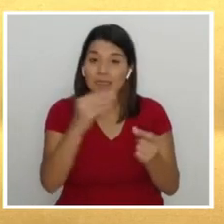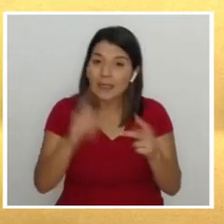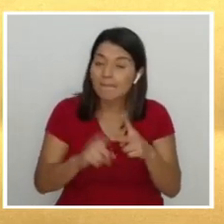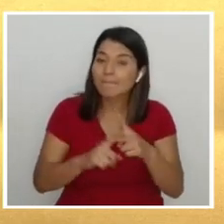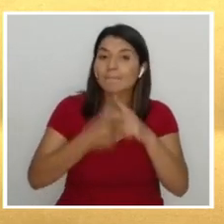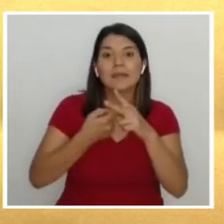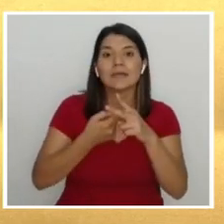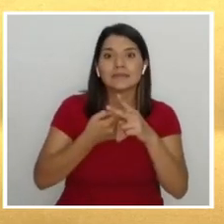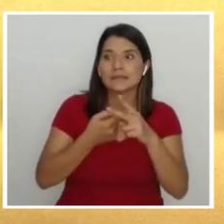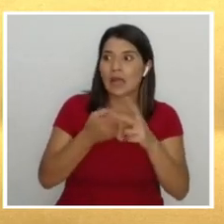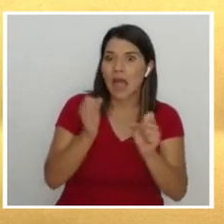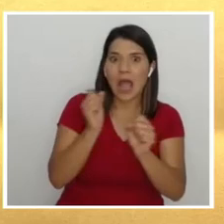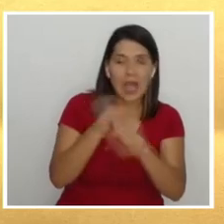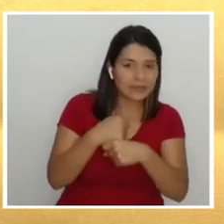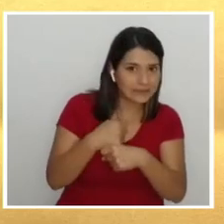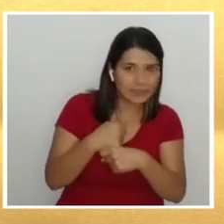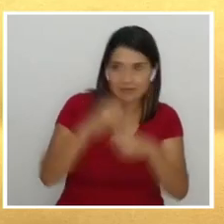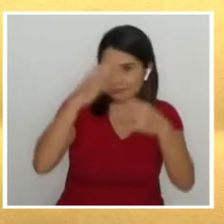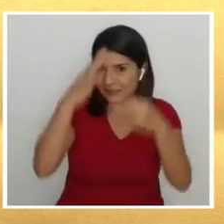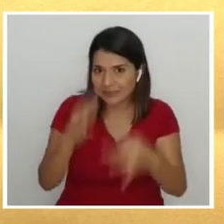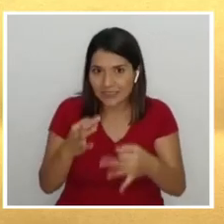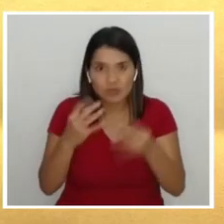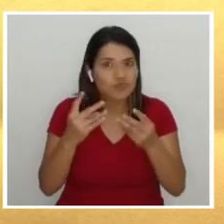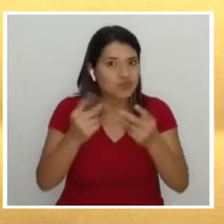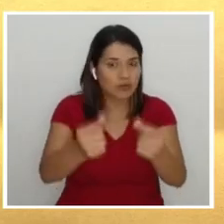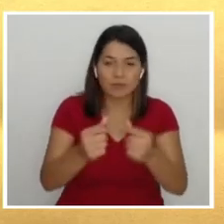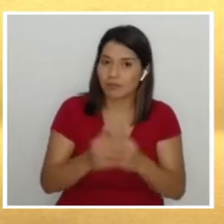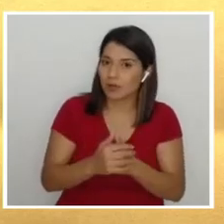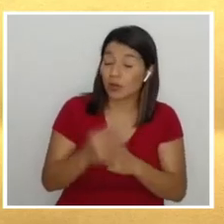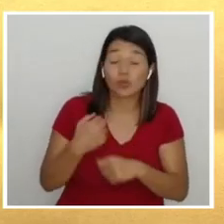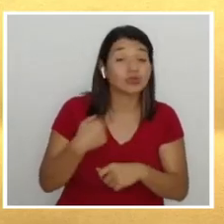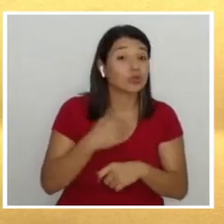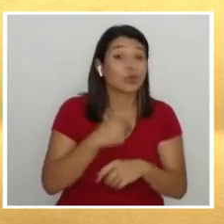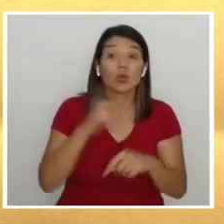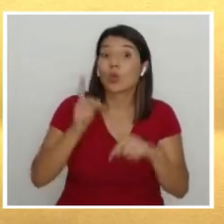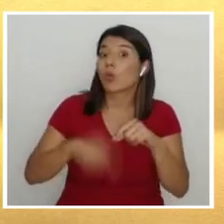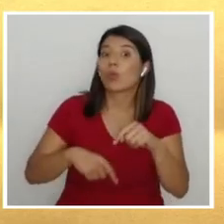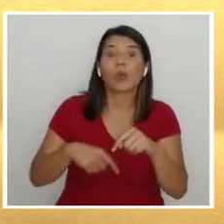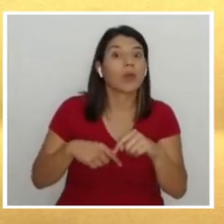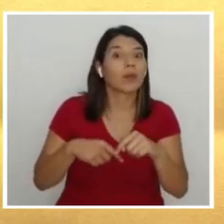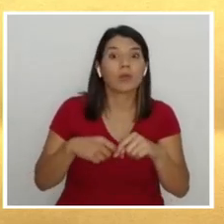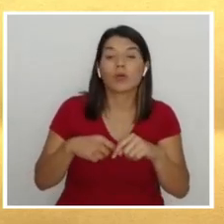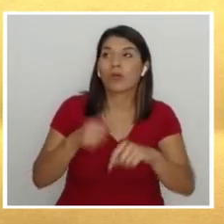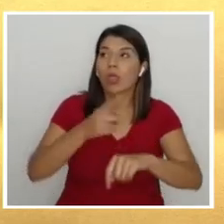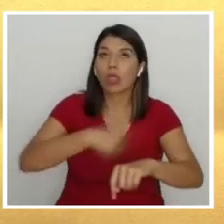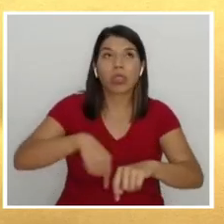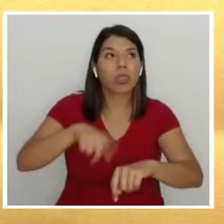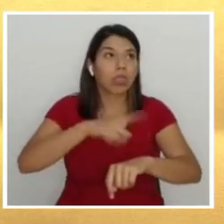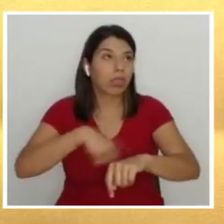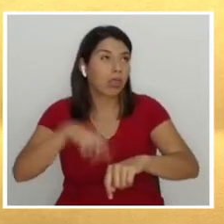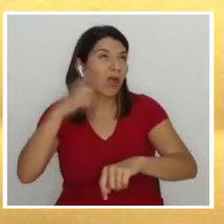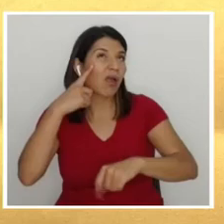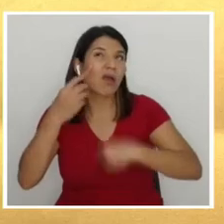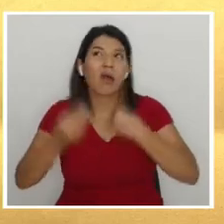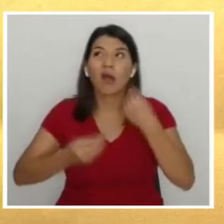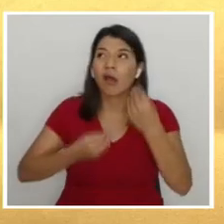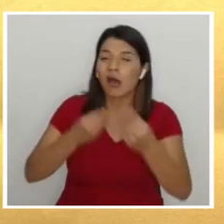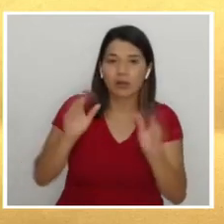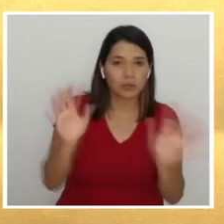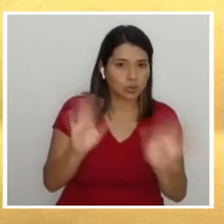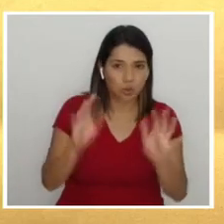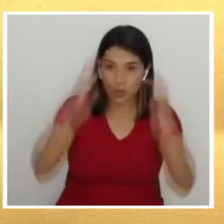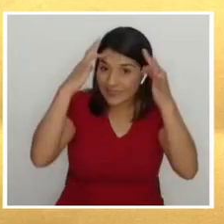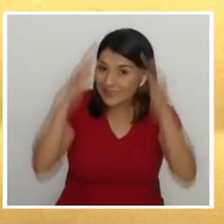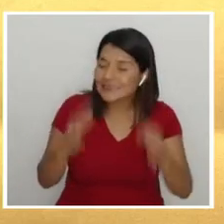acciones, porque eso es inmediato. No podíamos durar mucho tiempo pensando en qué hacemos, sino que las decisiones tienen que ser las